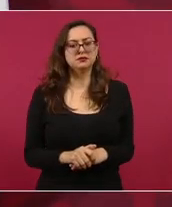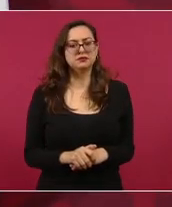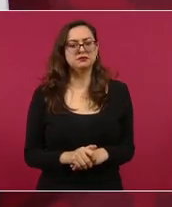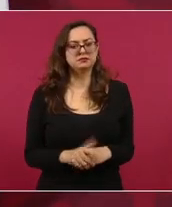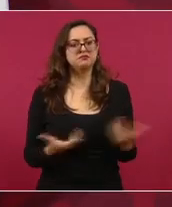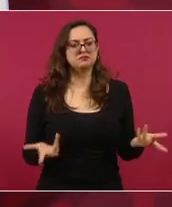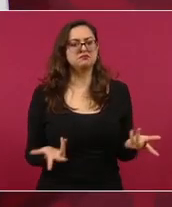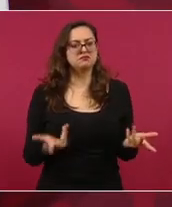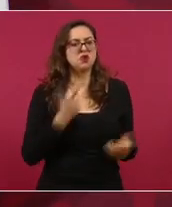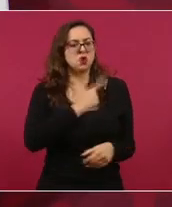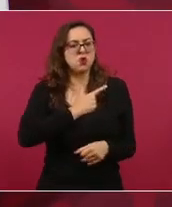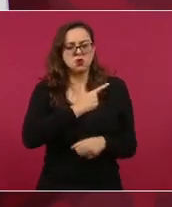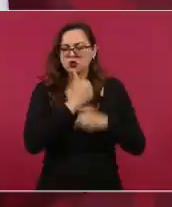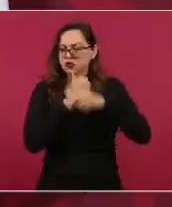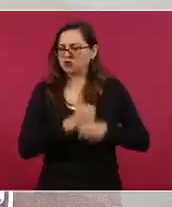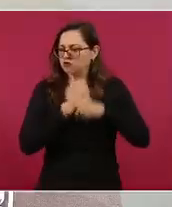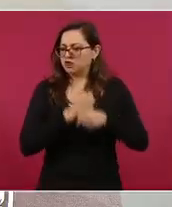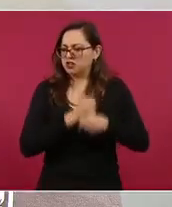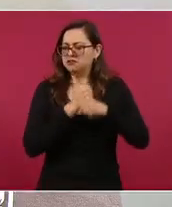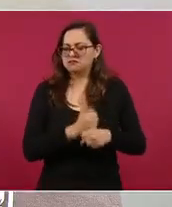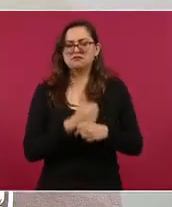nos gusta el masoquismo.